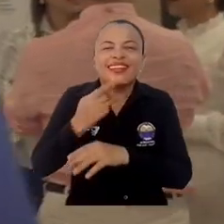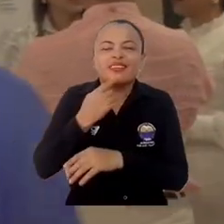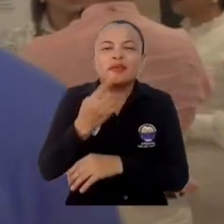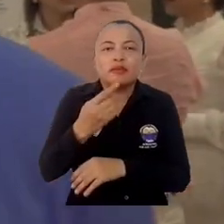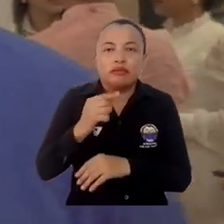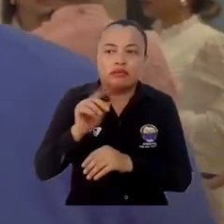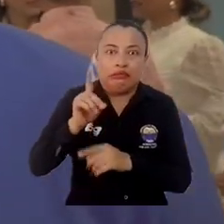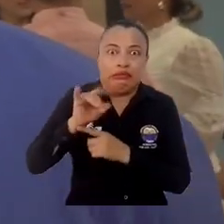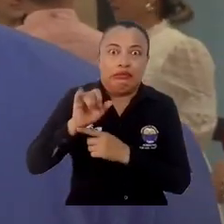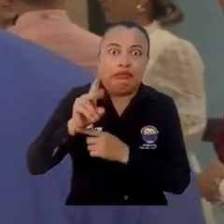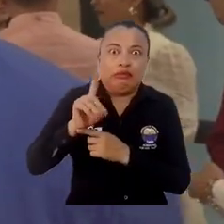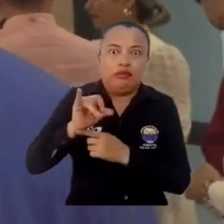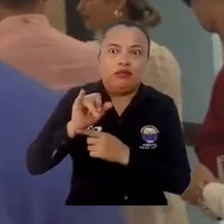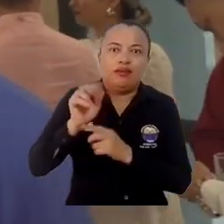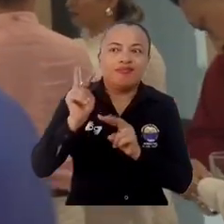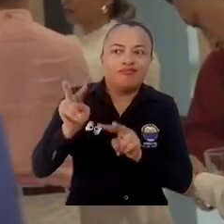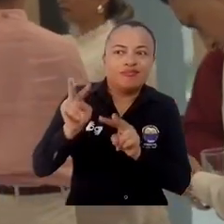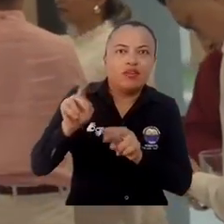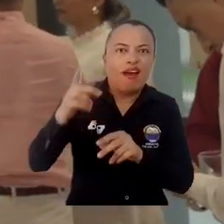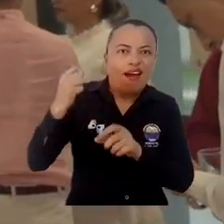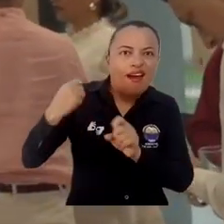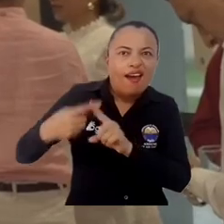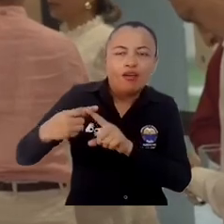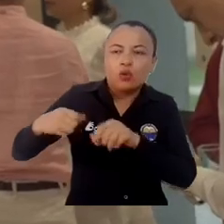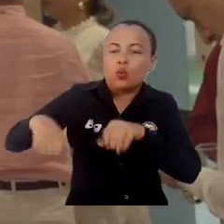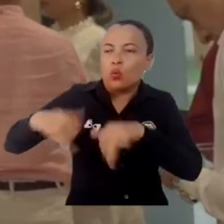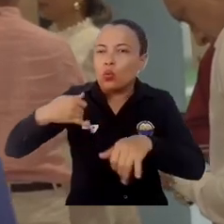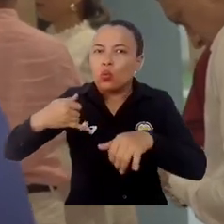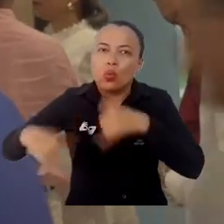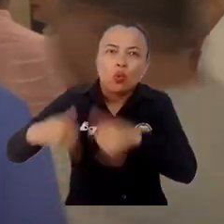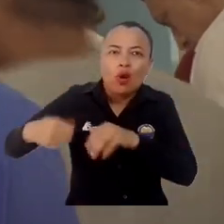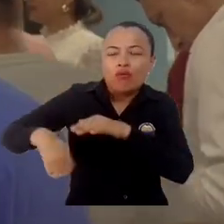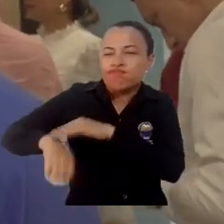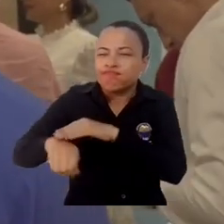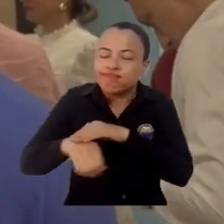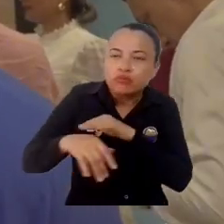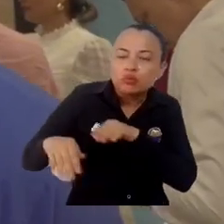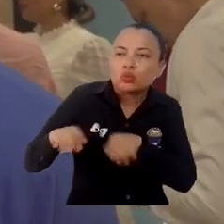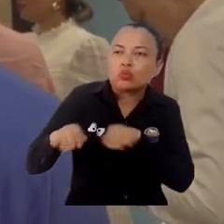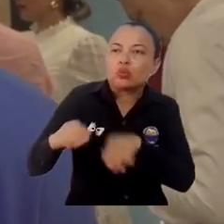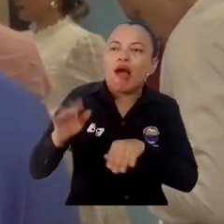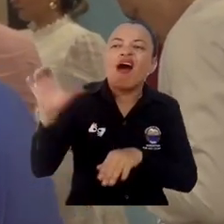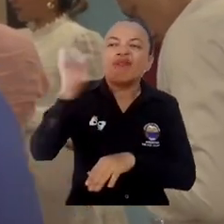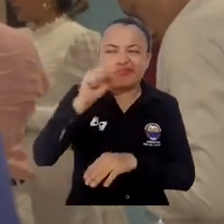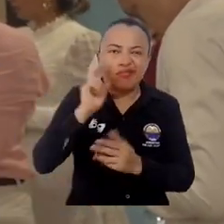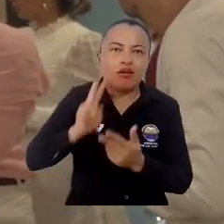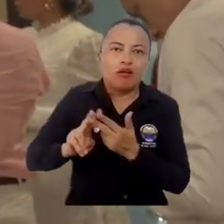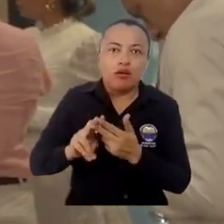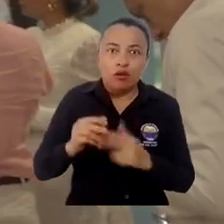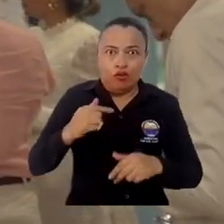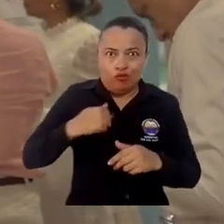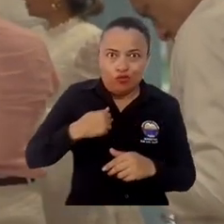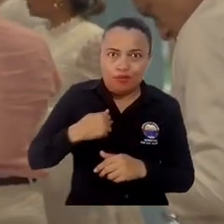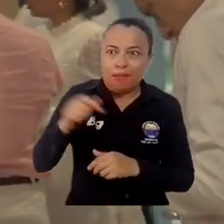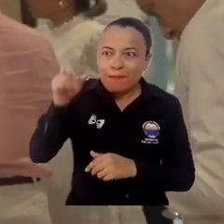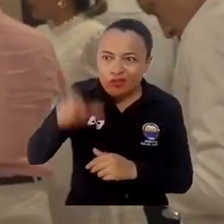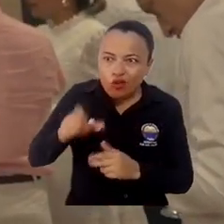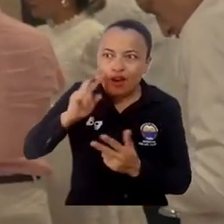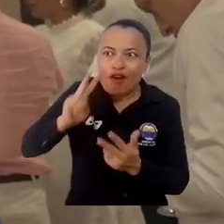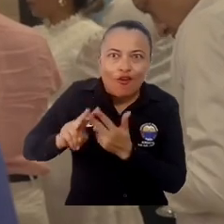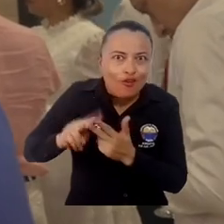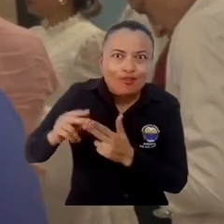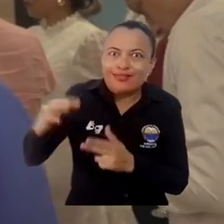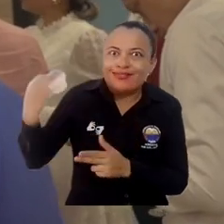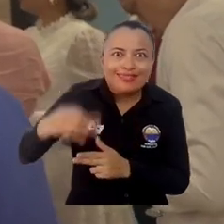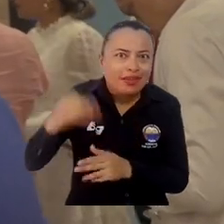El Didi, para quienes lo vimos jugar, sabemos quién es futbolísticamente, pero como ser humano he venido conociéndolo, siempre lo he seguido,